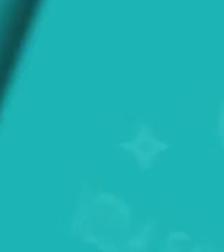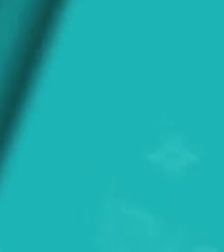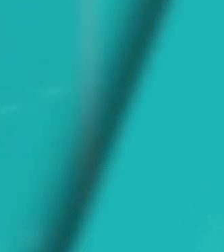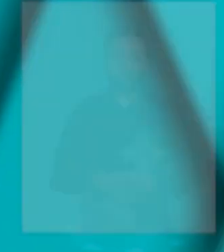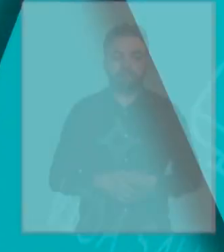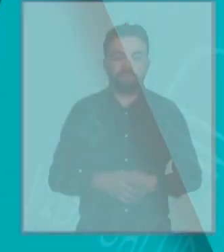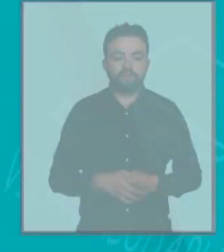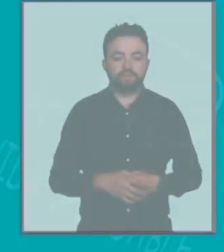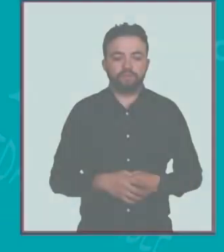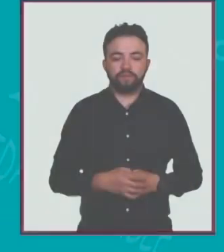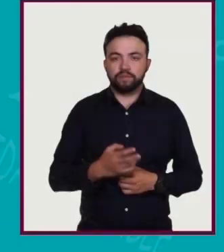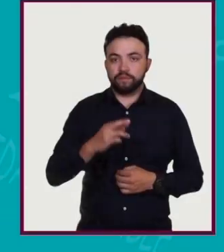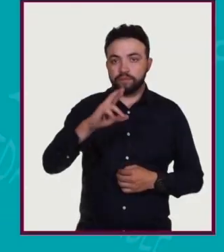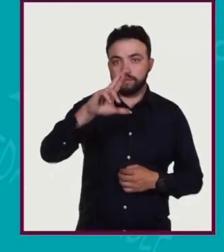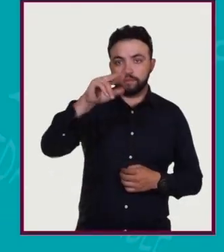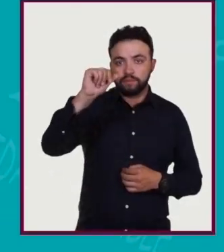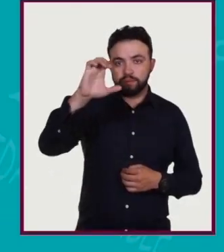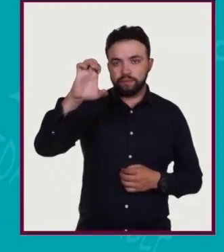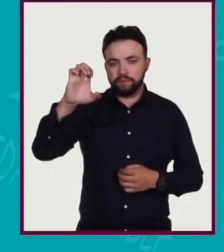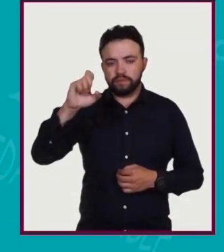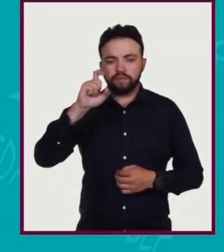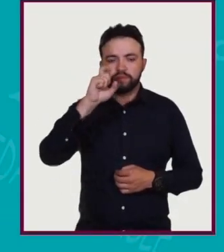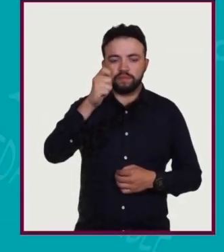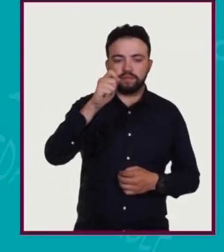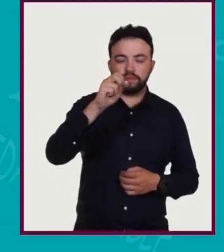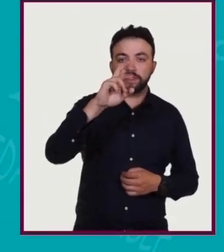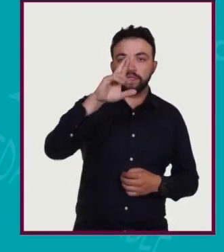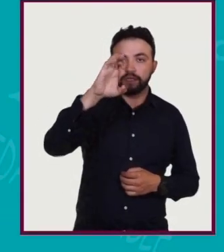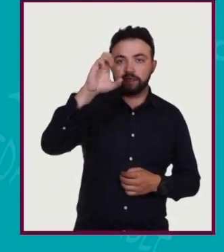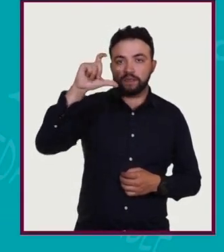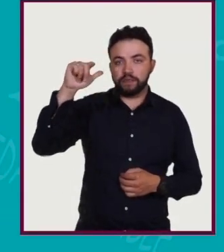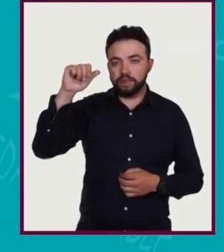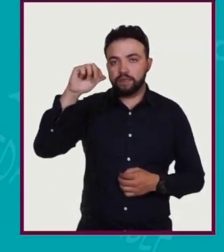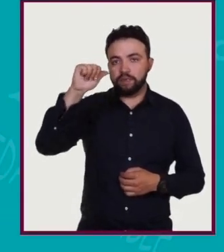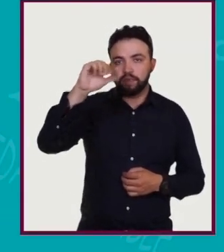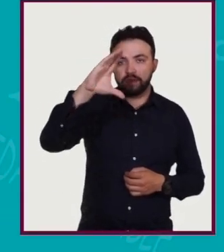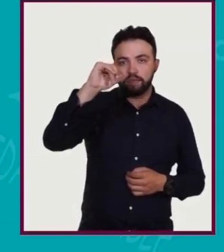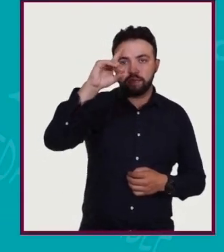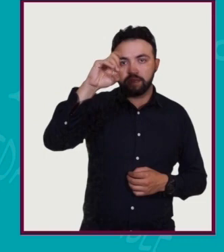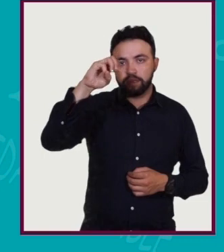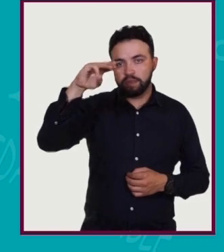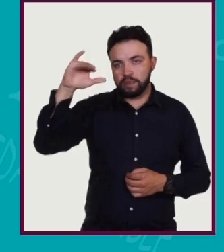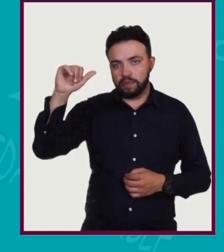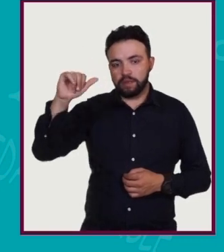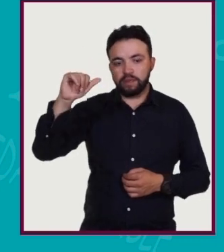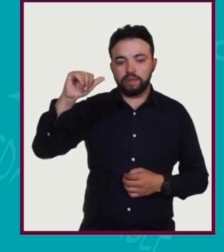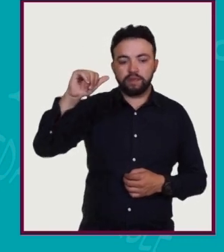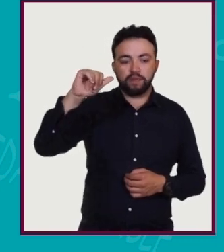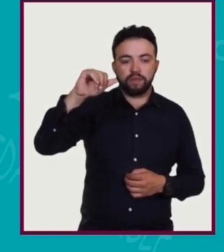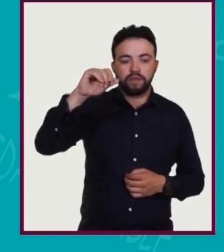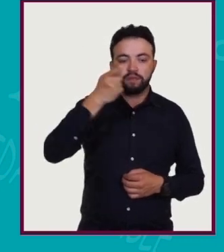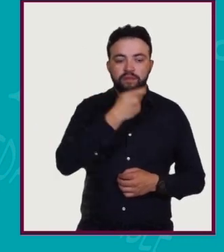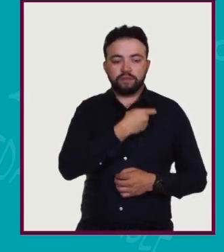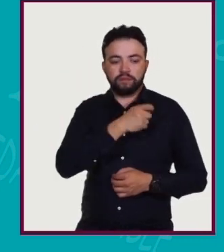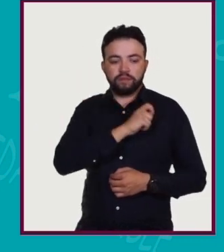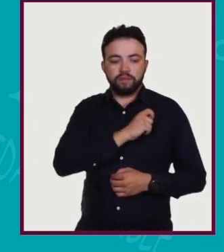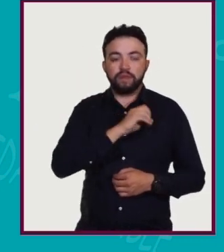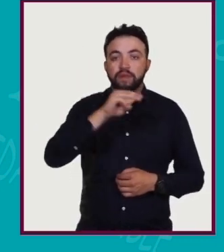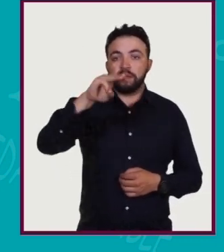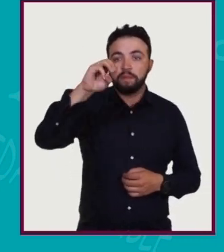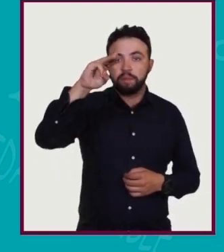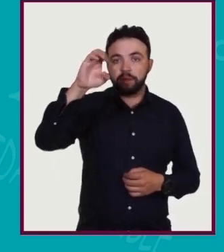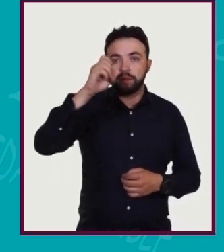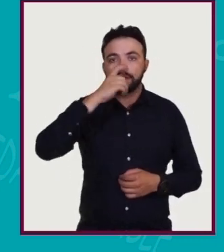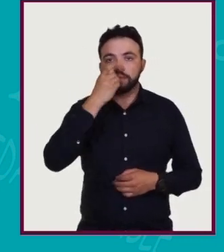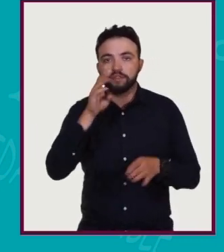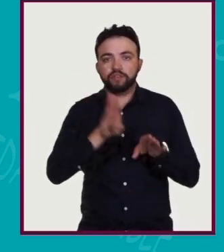La RAE, o Real Academia de la Lengua Española, por sus siglas en español, define a un meme como un rasgo cultural o de conducta que se